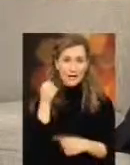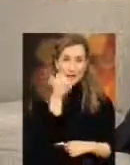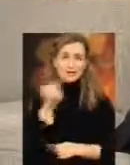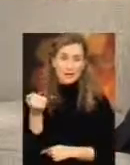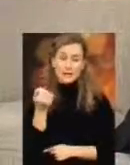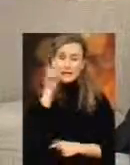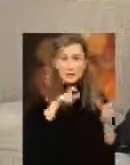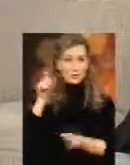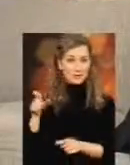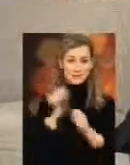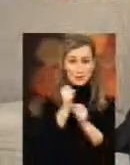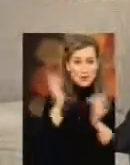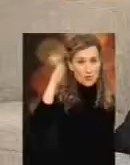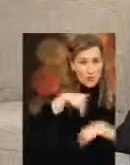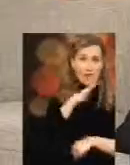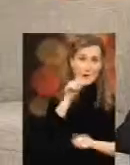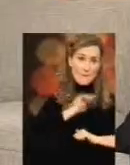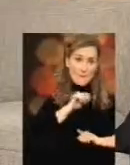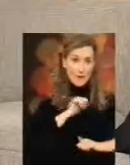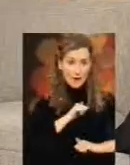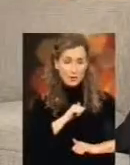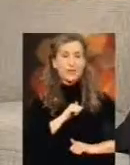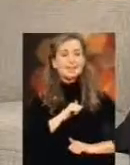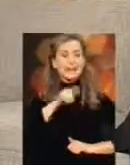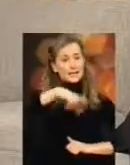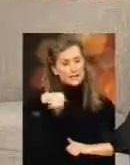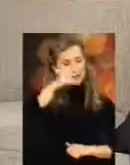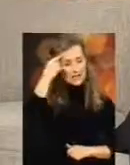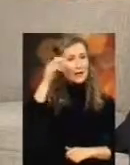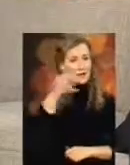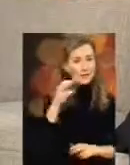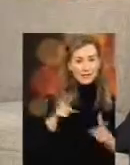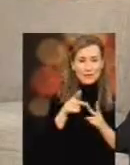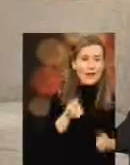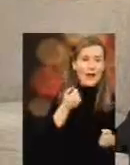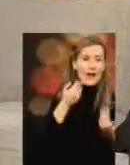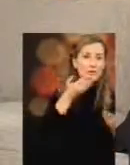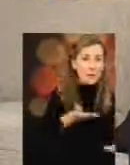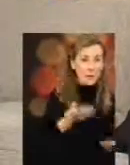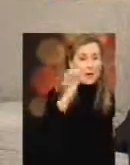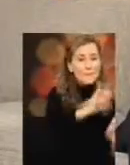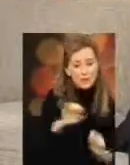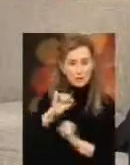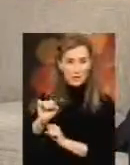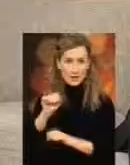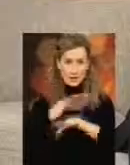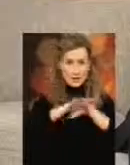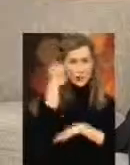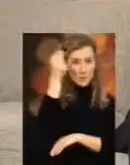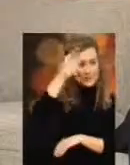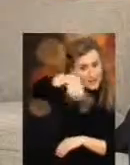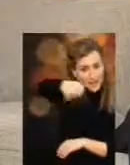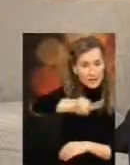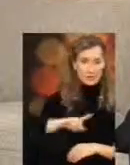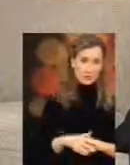y sobre todo a aquellos que han perdido su empleo. Ellos tienen que saber que la sociedad les ayuda, les protege y